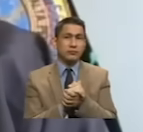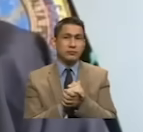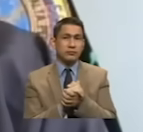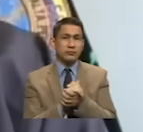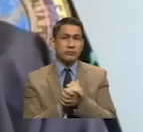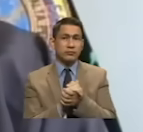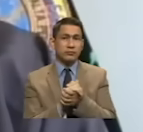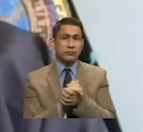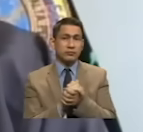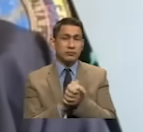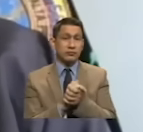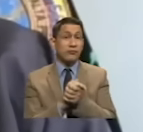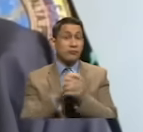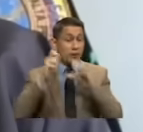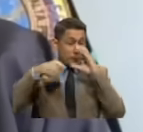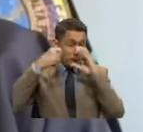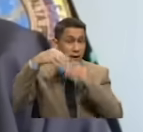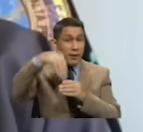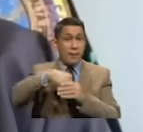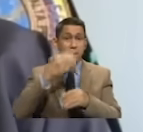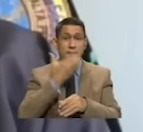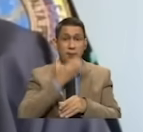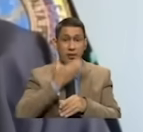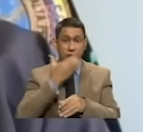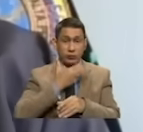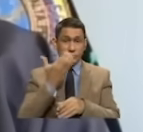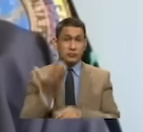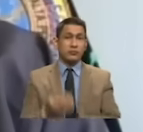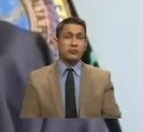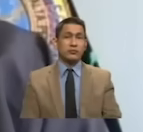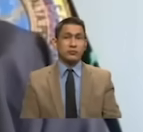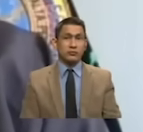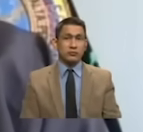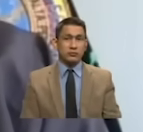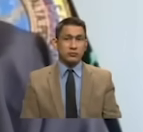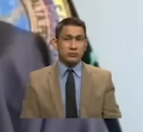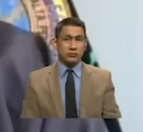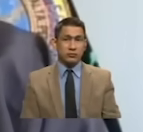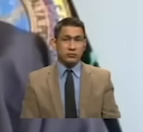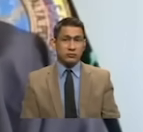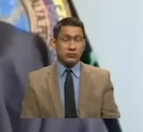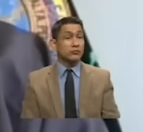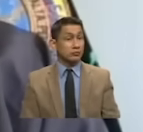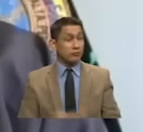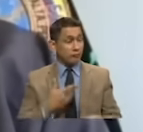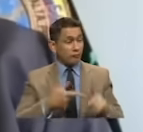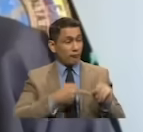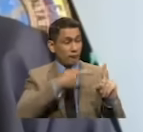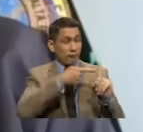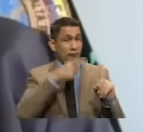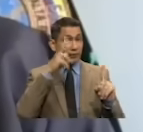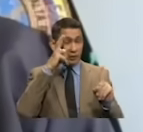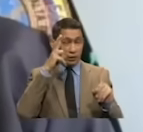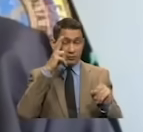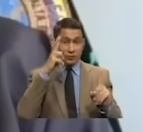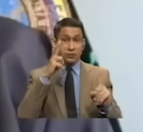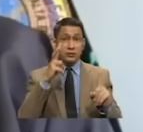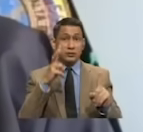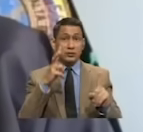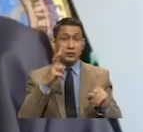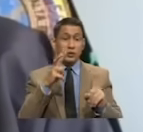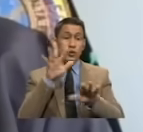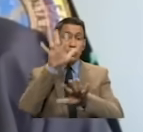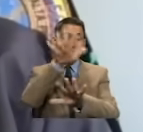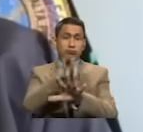lo hizo en la ciudad de Ambato, en donde con un antecedente relativo al 2019, esta ciudadana se dedicaba a tocar las